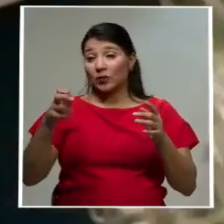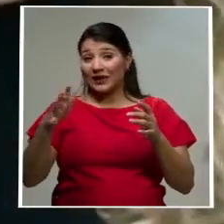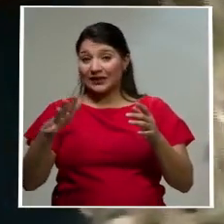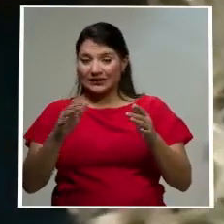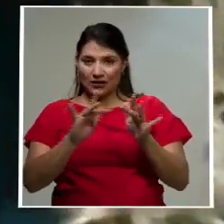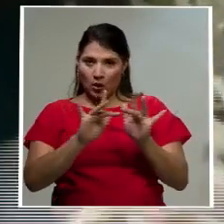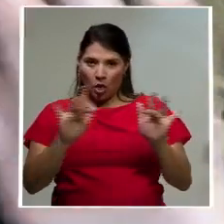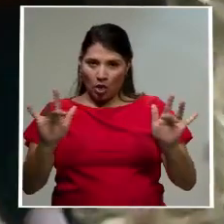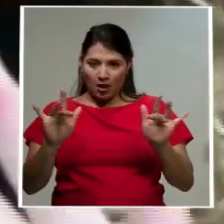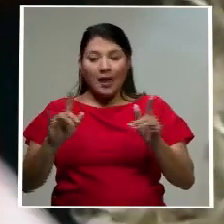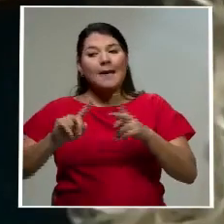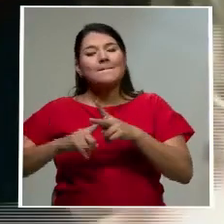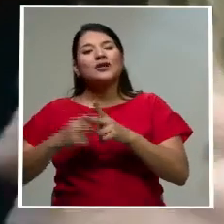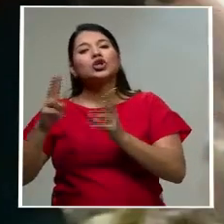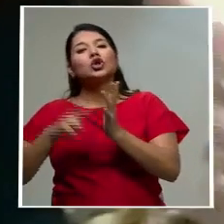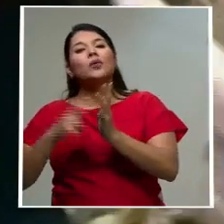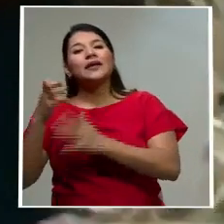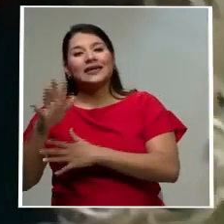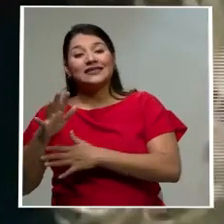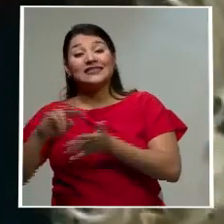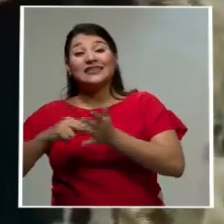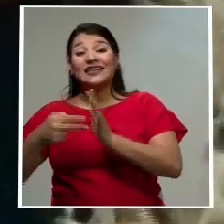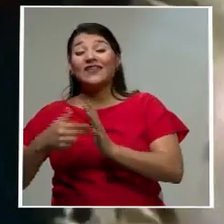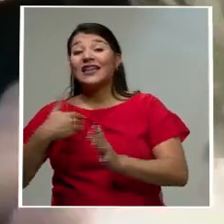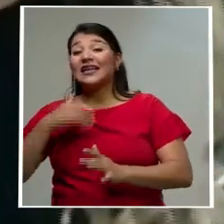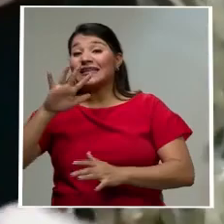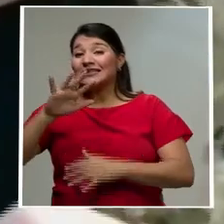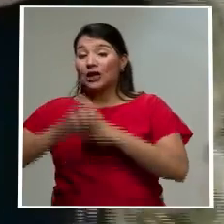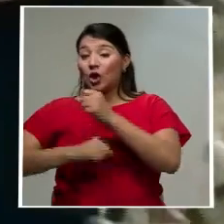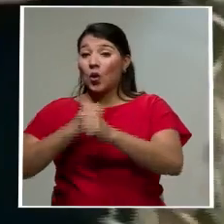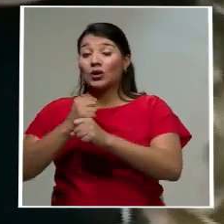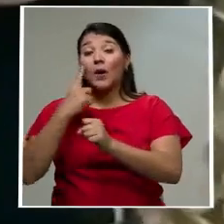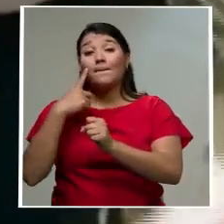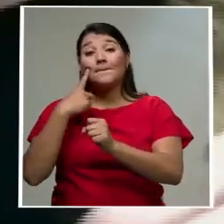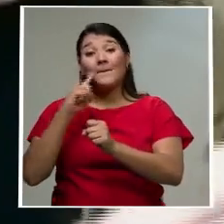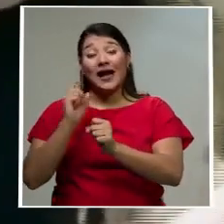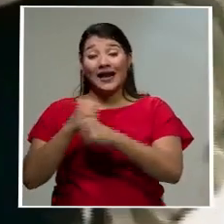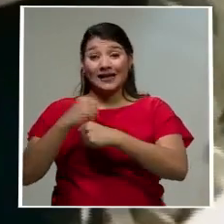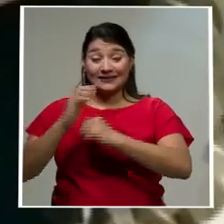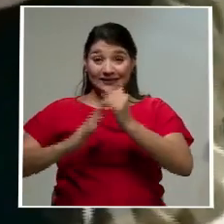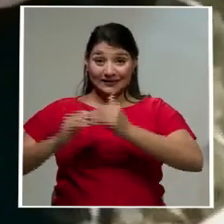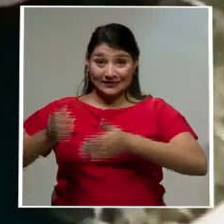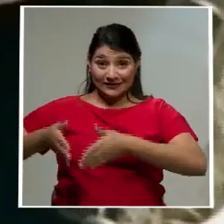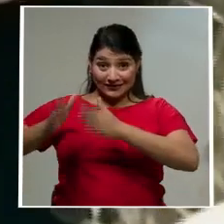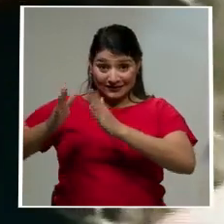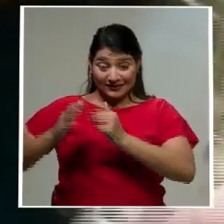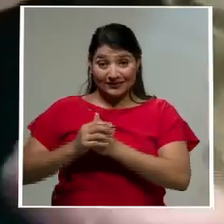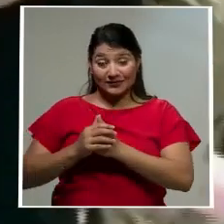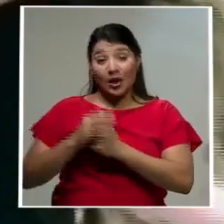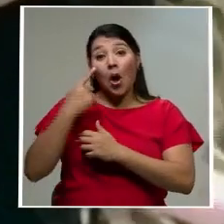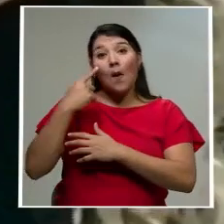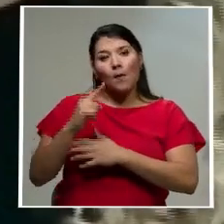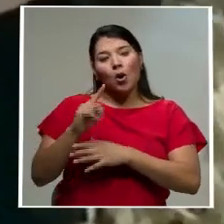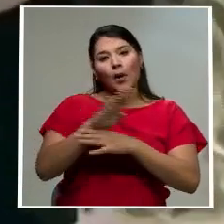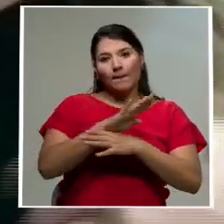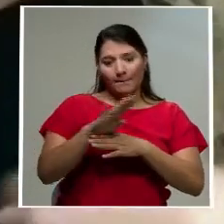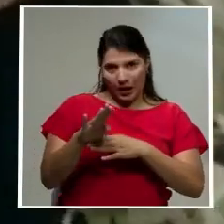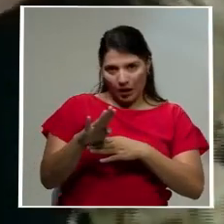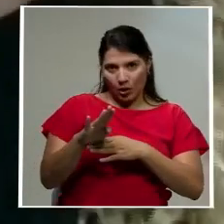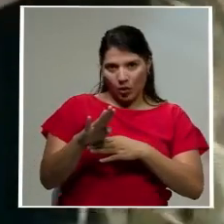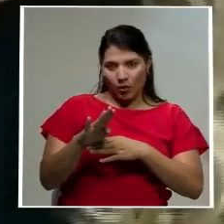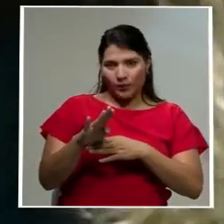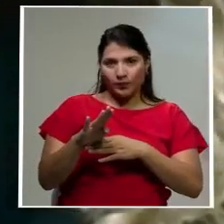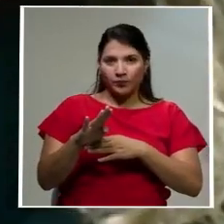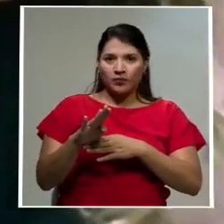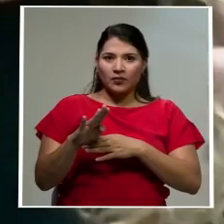para ejecutarse, o sea, en 5 años debían de construirse las obras por esta unidad ejecutora que está compuesta por un